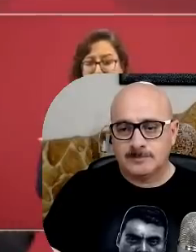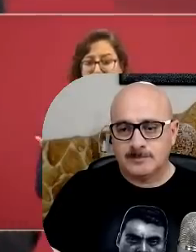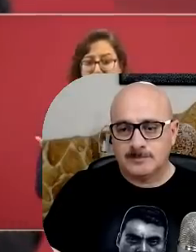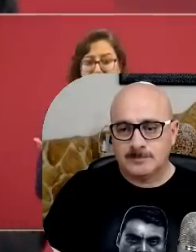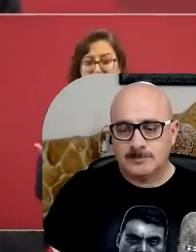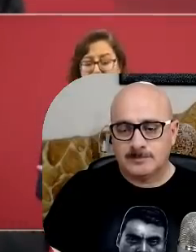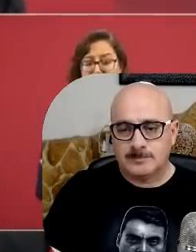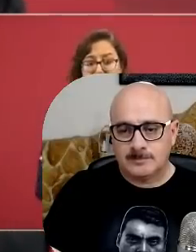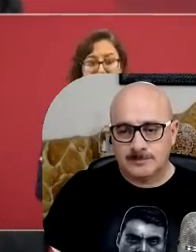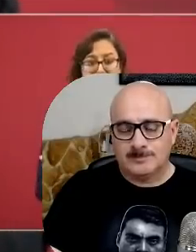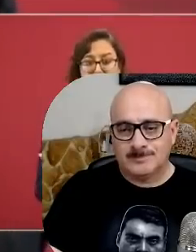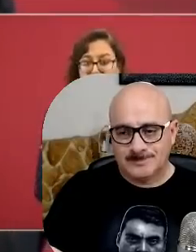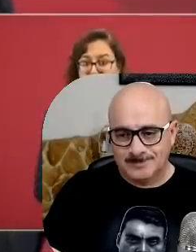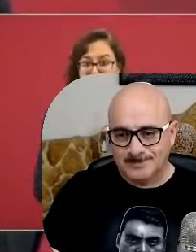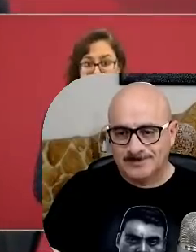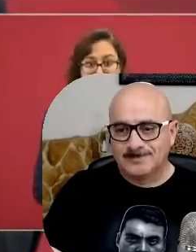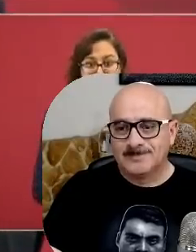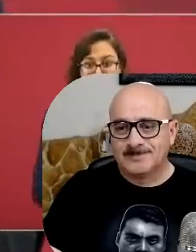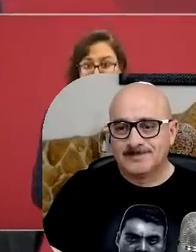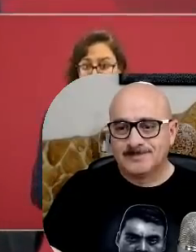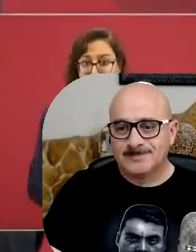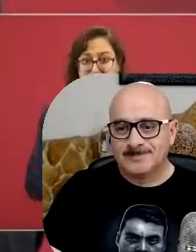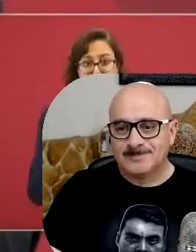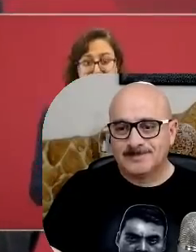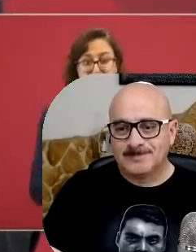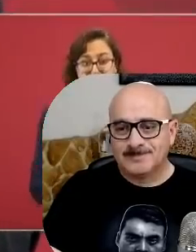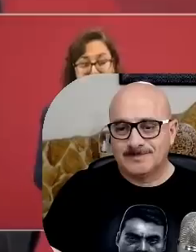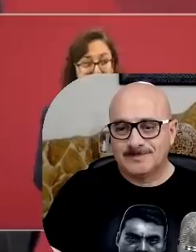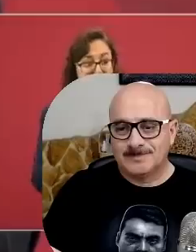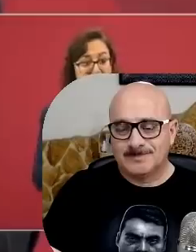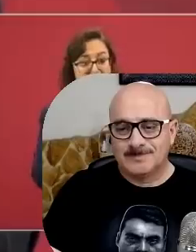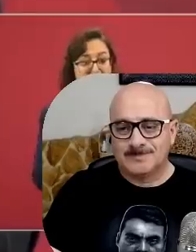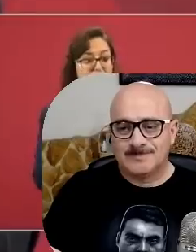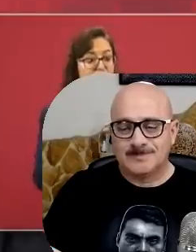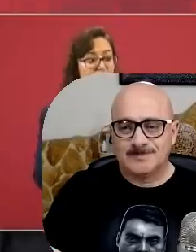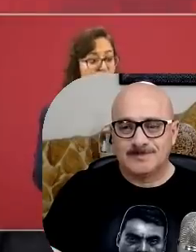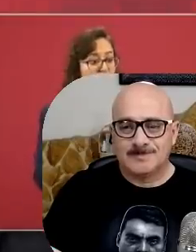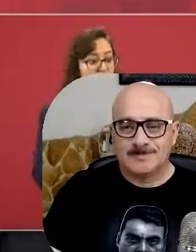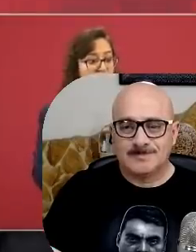nos tumba el Reforma o el Universal